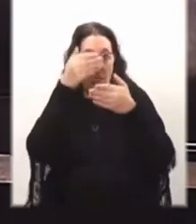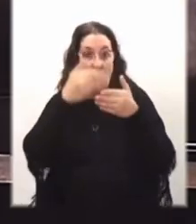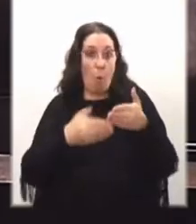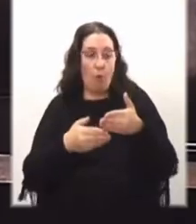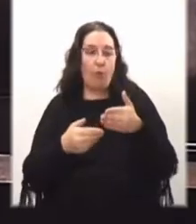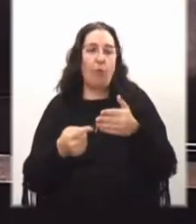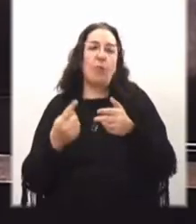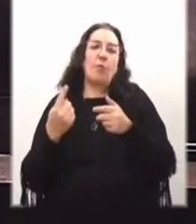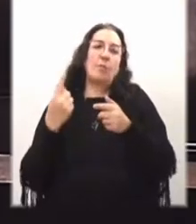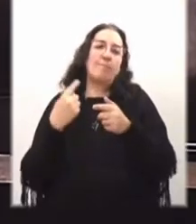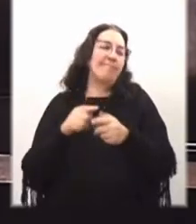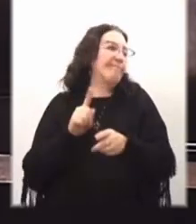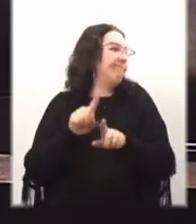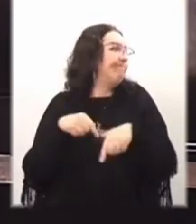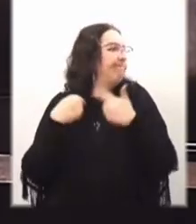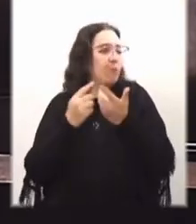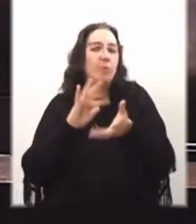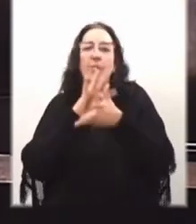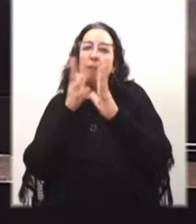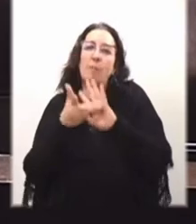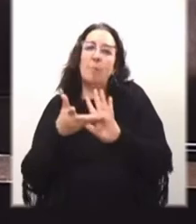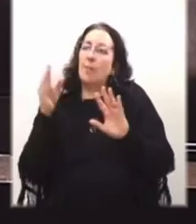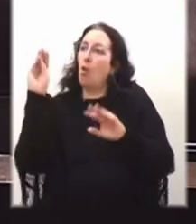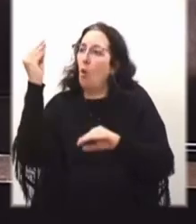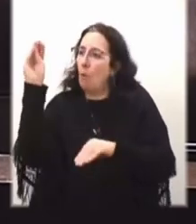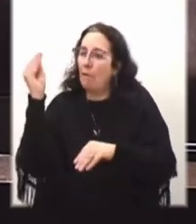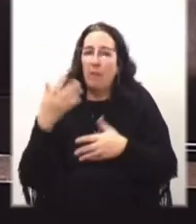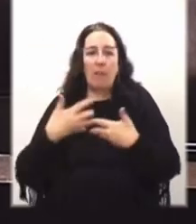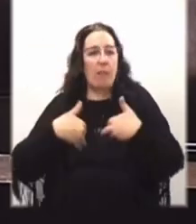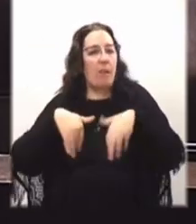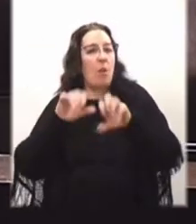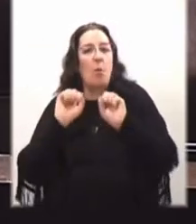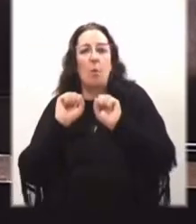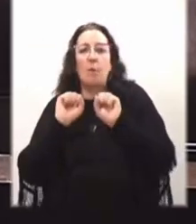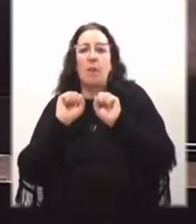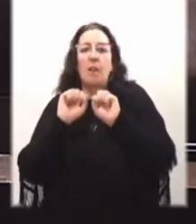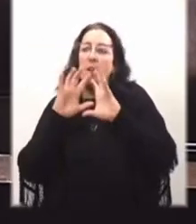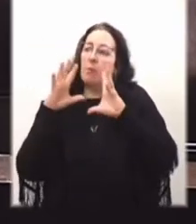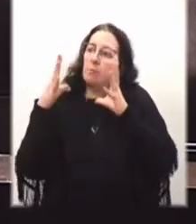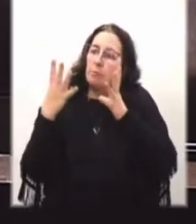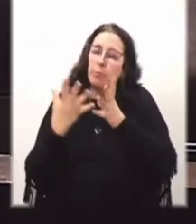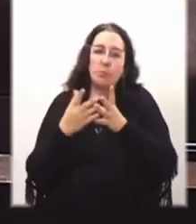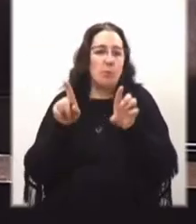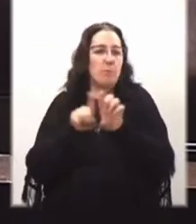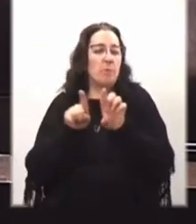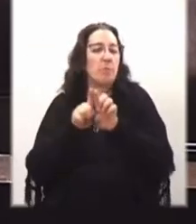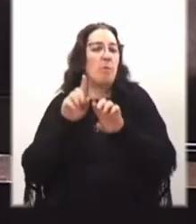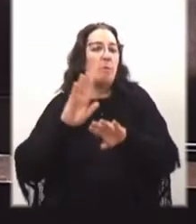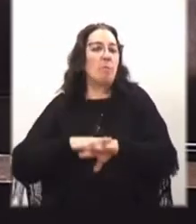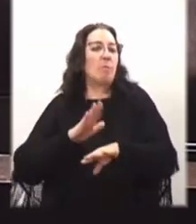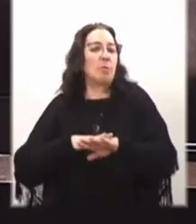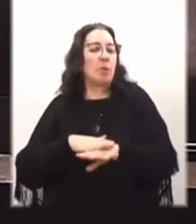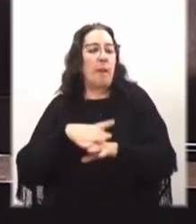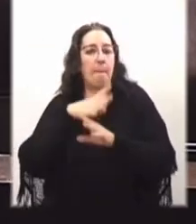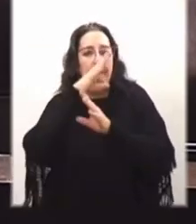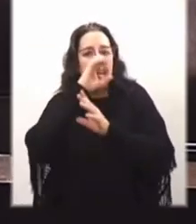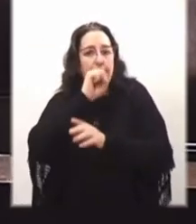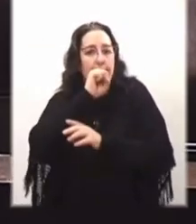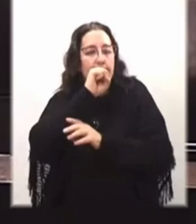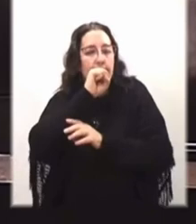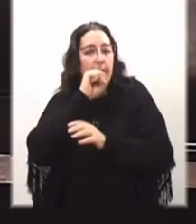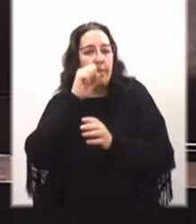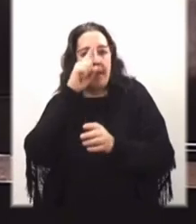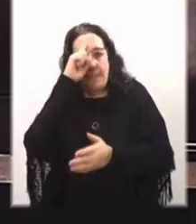manera de ser jóvenes, de descubrir el mundo, al mismo tiempo que resistíamos a la dictadura. Y desarrollamos